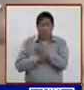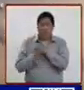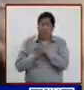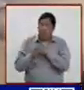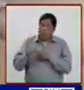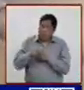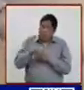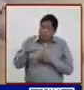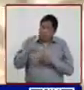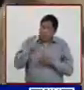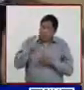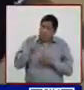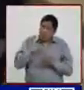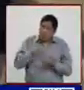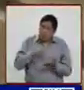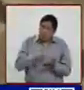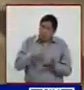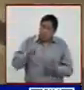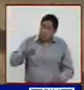el sector de la Manco Cápac.